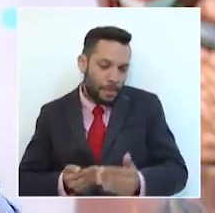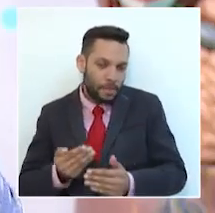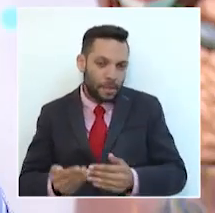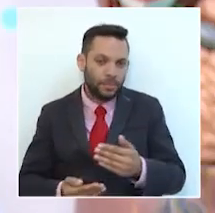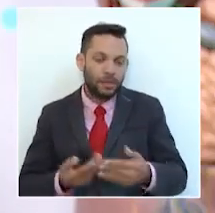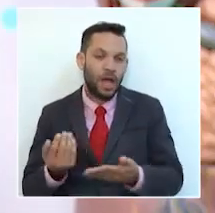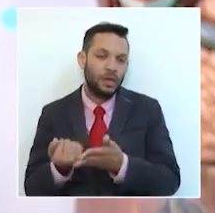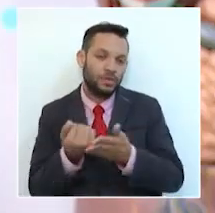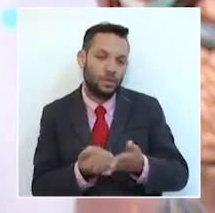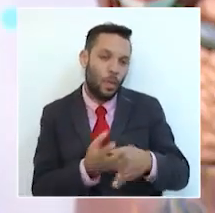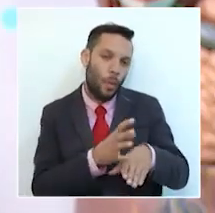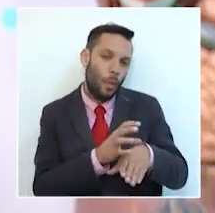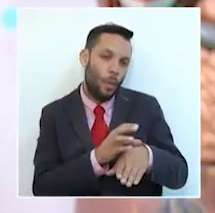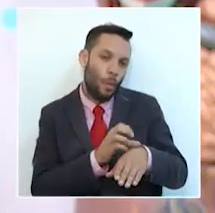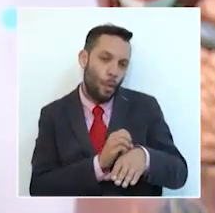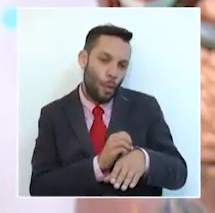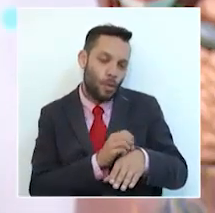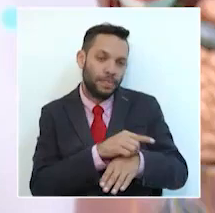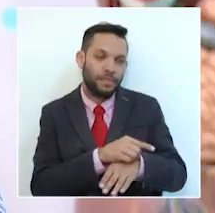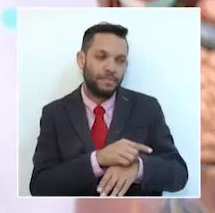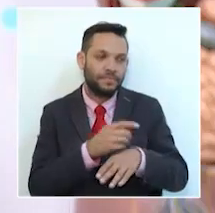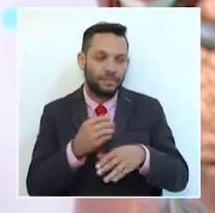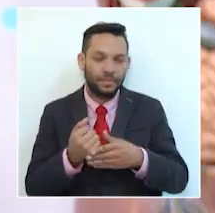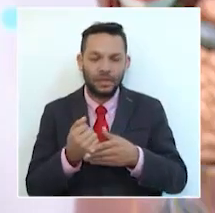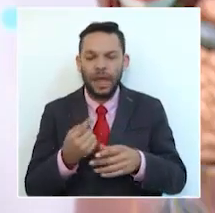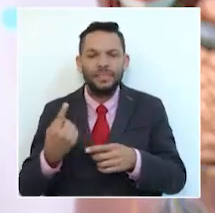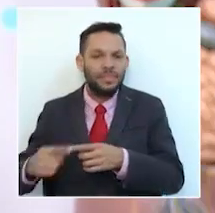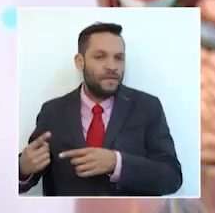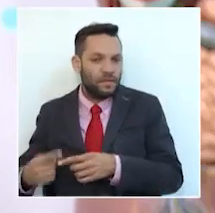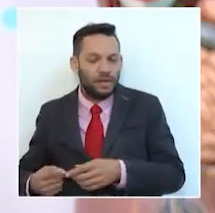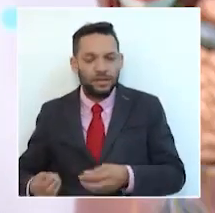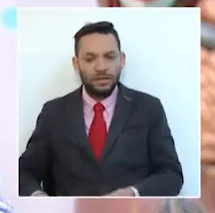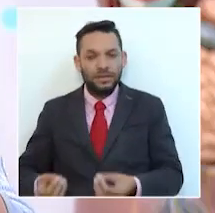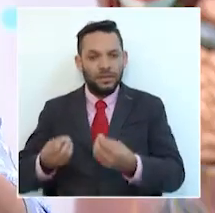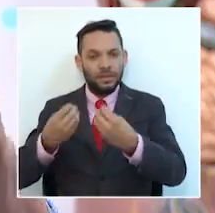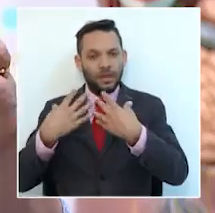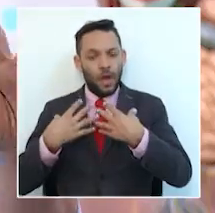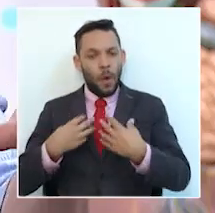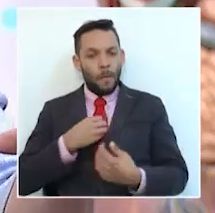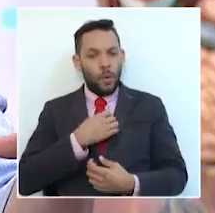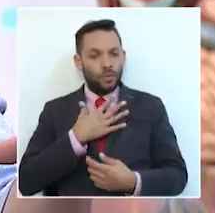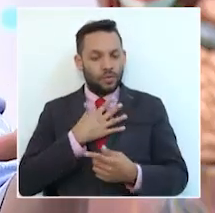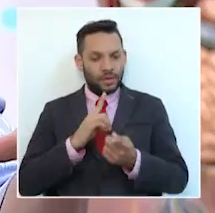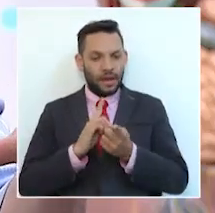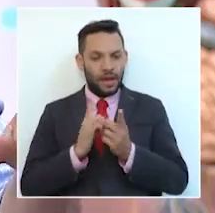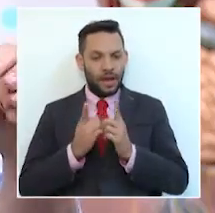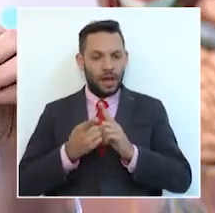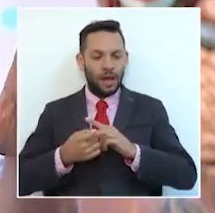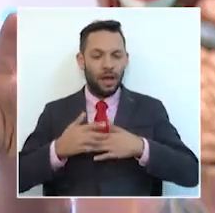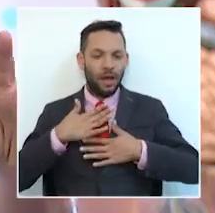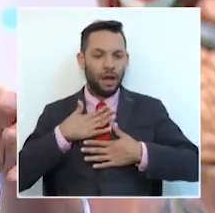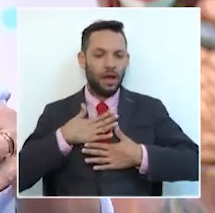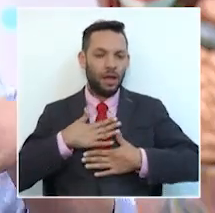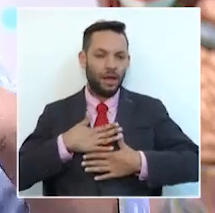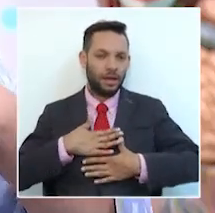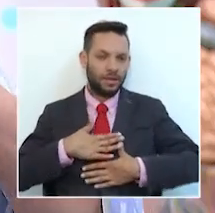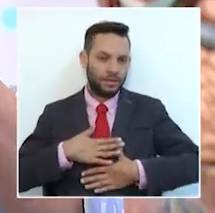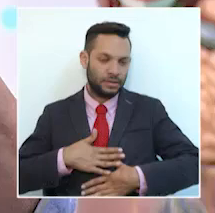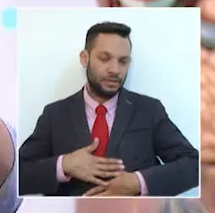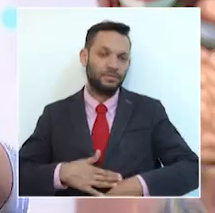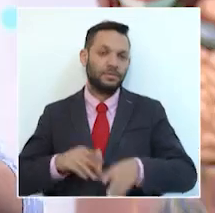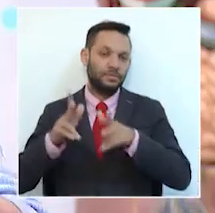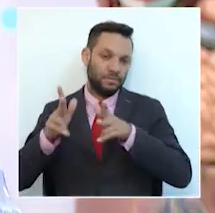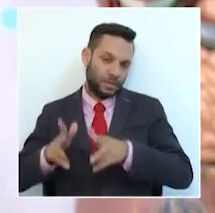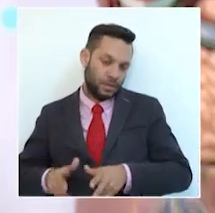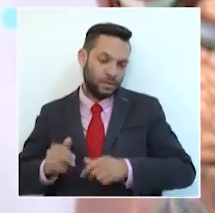es esa infiltración esa descamación de manera que mejoramos la calidad de vida de ese paciente y